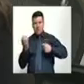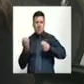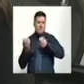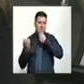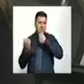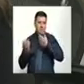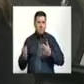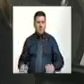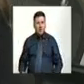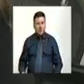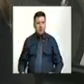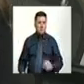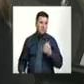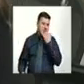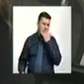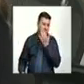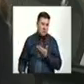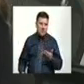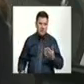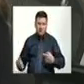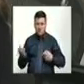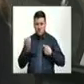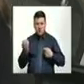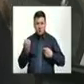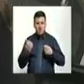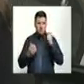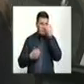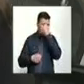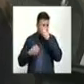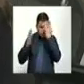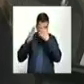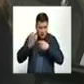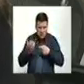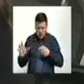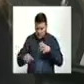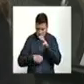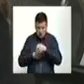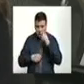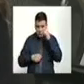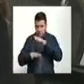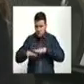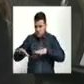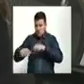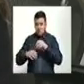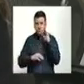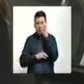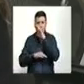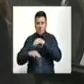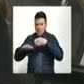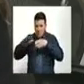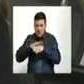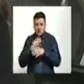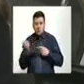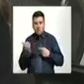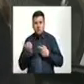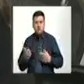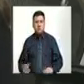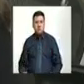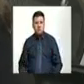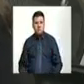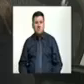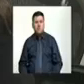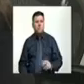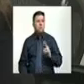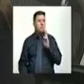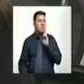noticia? ¿Qué pasa con todas las armas de tráfico ilegal que eran incautadas en el territorio colombiano entrando no solamente de